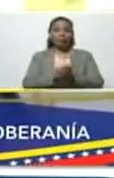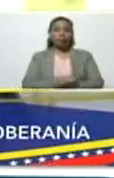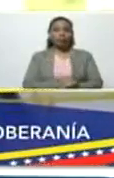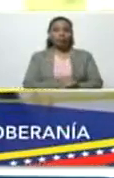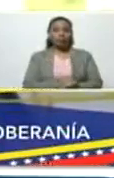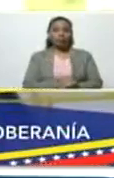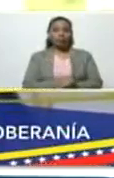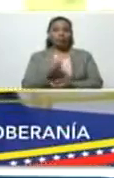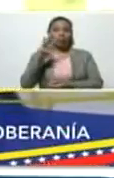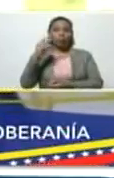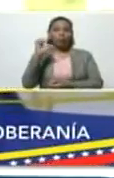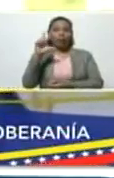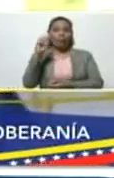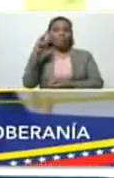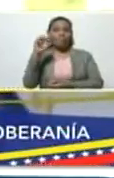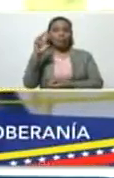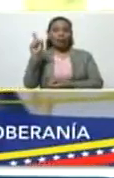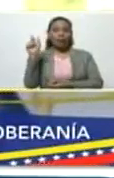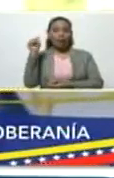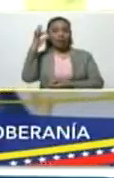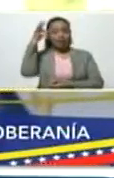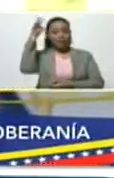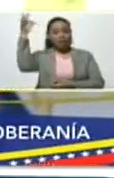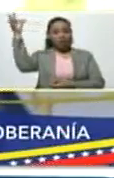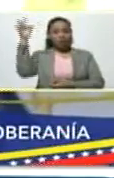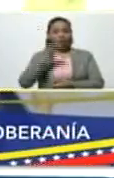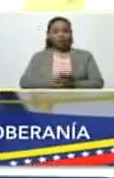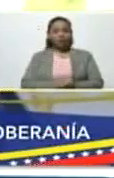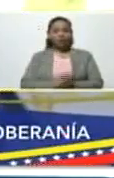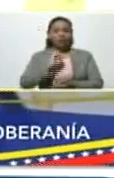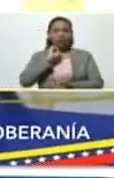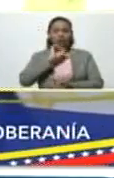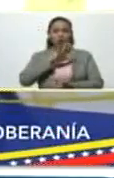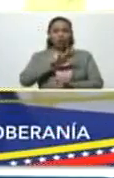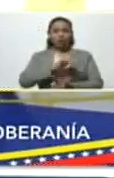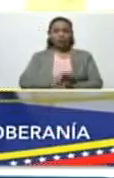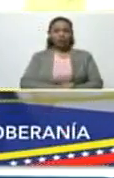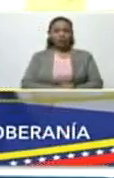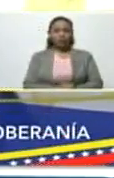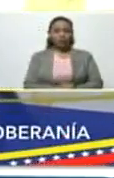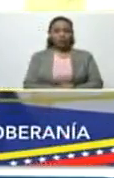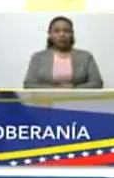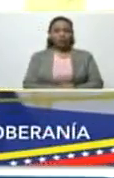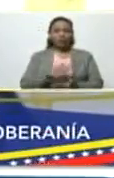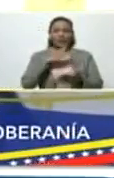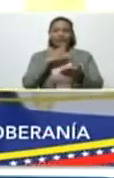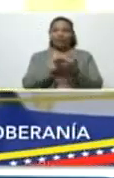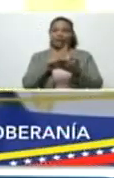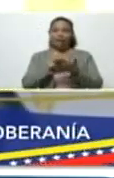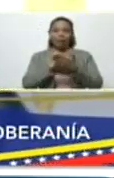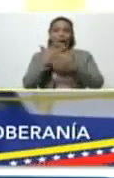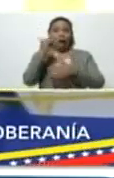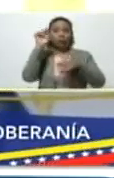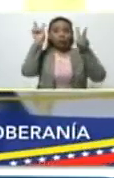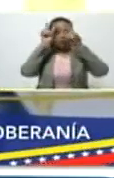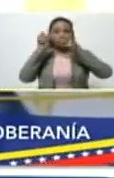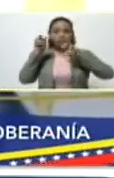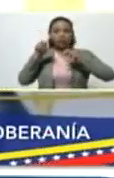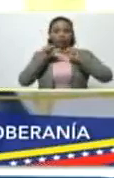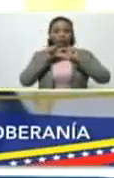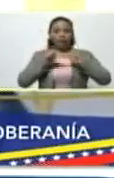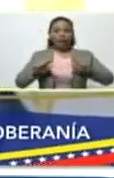Wilmar Castro Soteldo, tú que eres filósofo, historiador, siempre hay una revisión permanente del papel